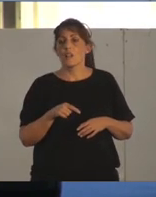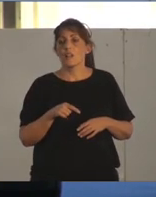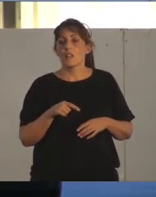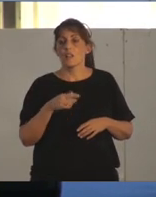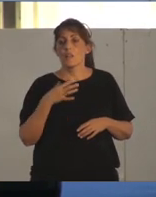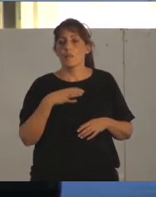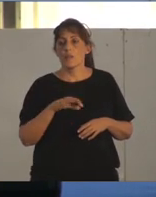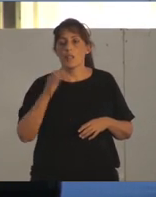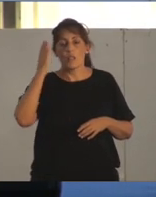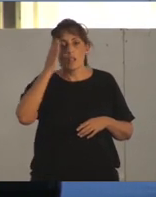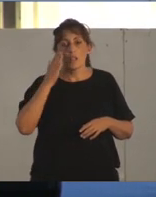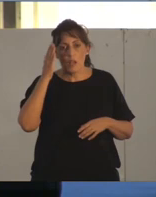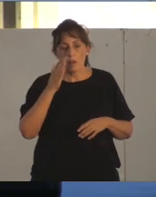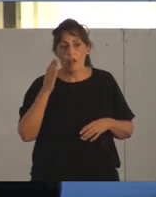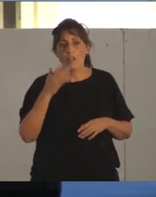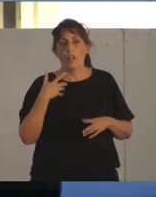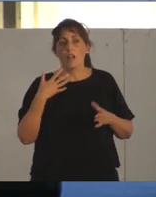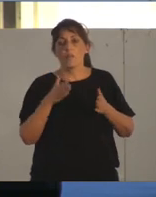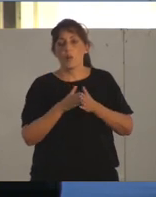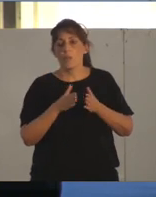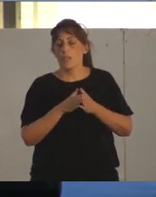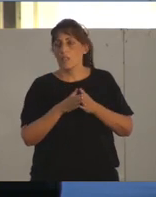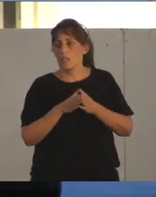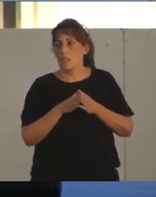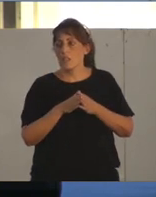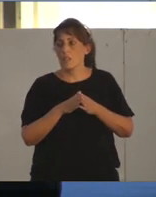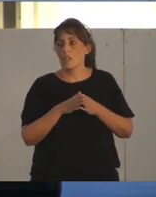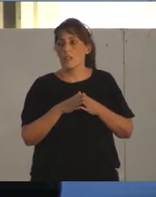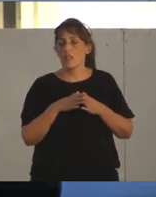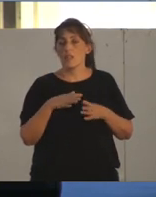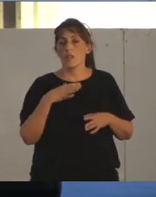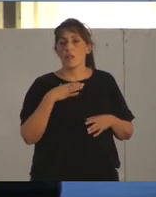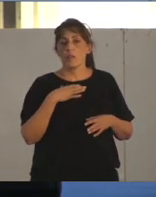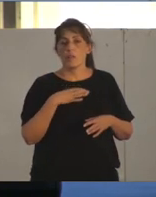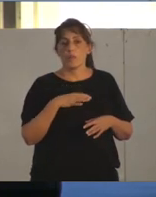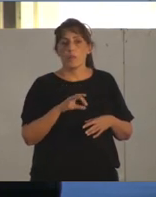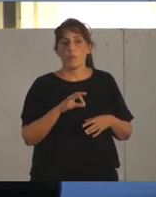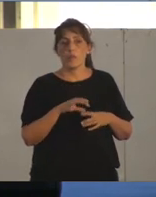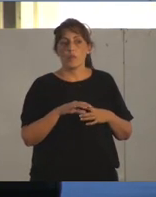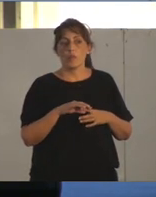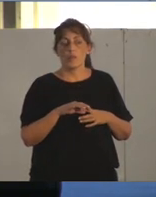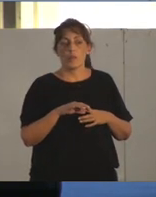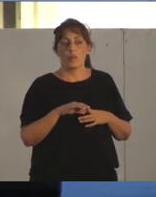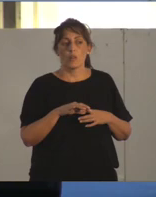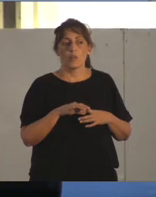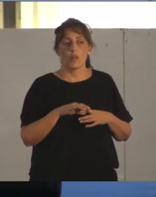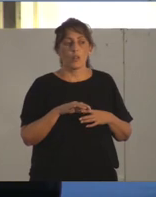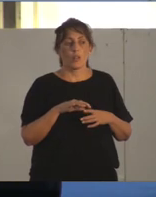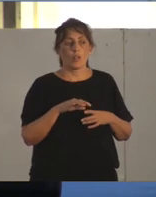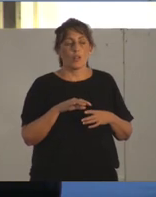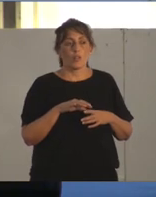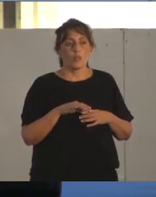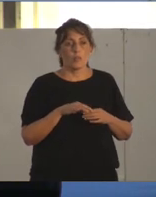llamada Usaña y Usaña de la comida.